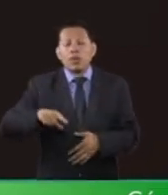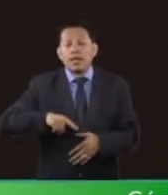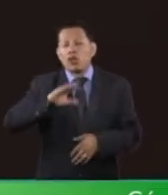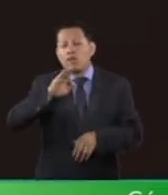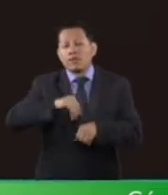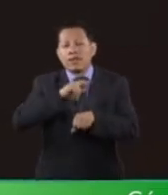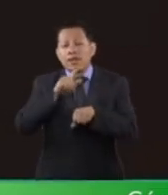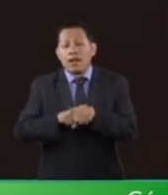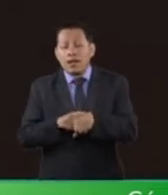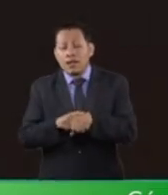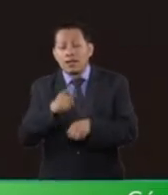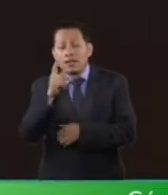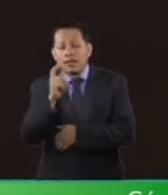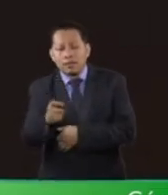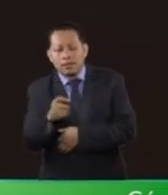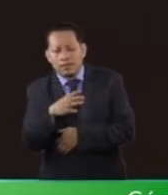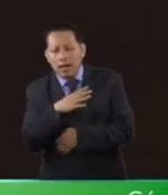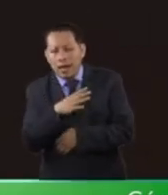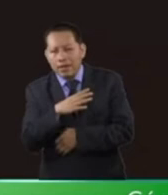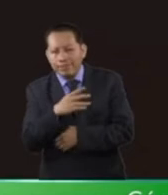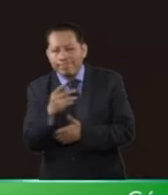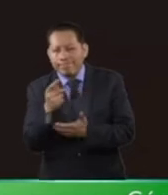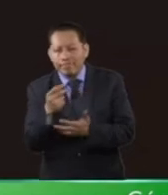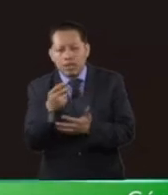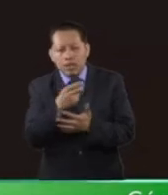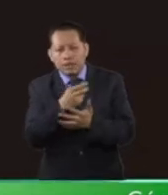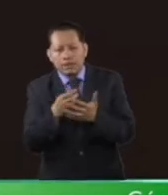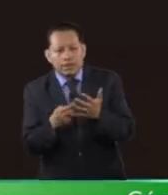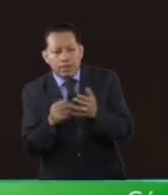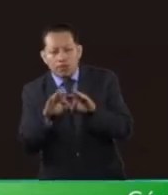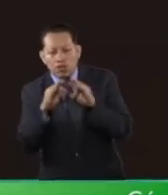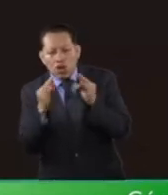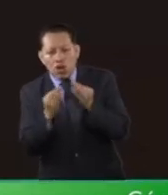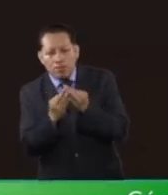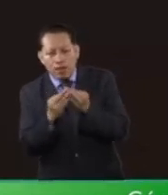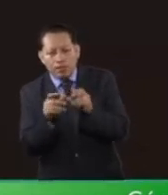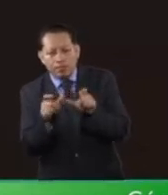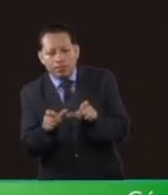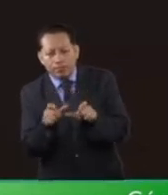ha tenido una estrategia fallida.